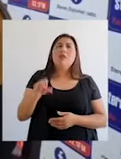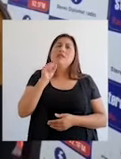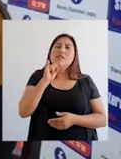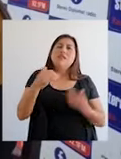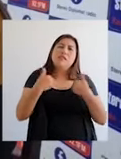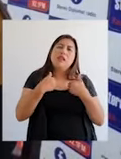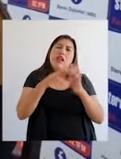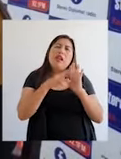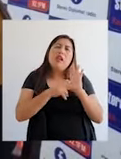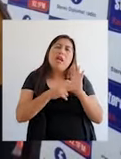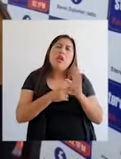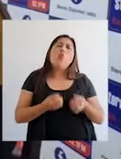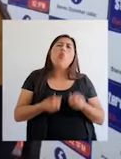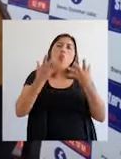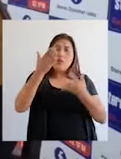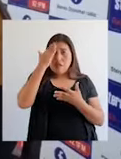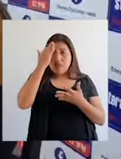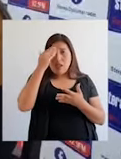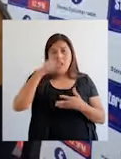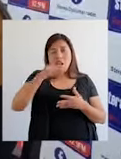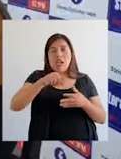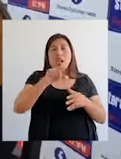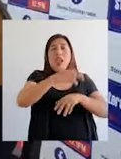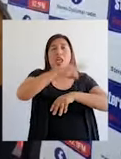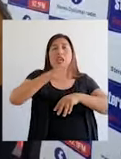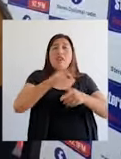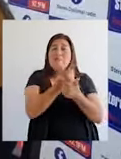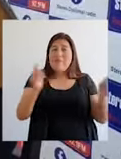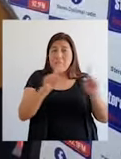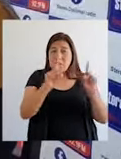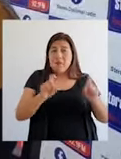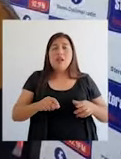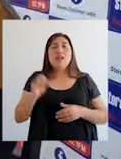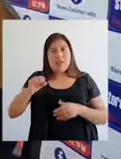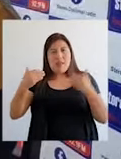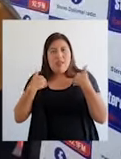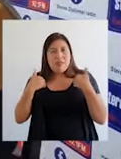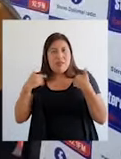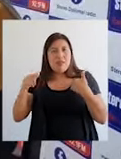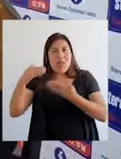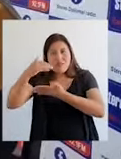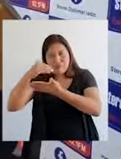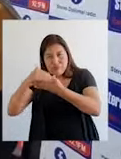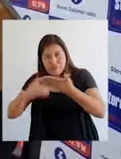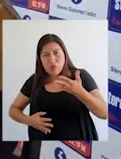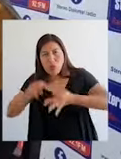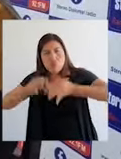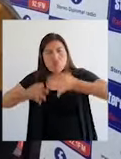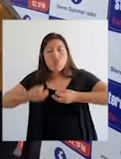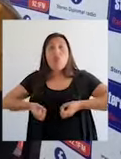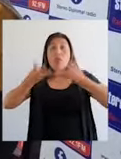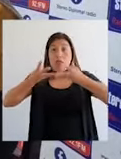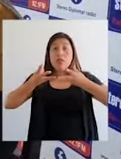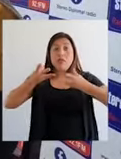registro de cuántas personas con discapacidad hay en La Libertad? Sí, hay el Registro Nacional de Personas con Discapacidad, específicamente para la